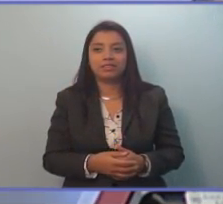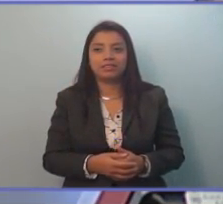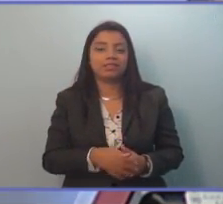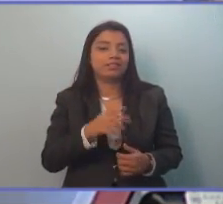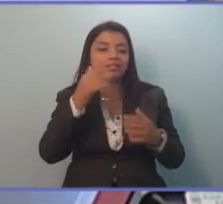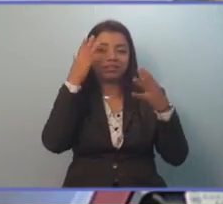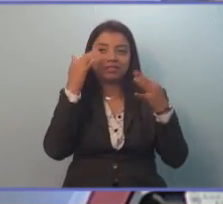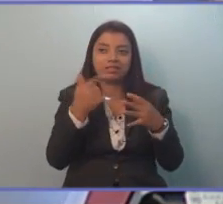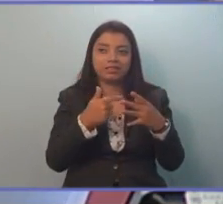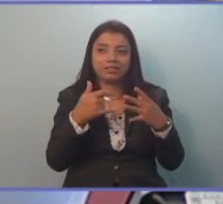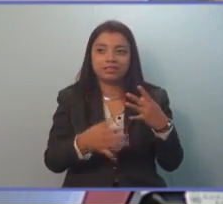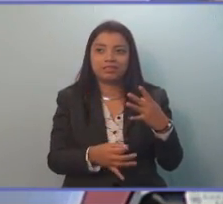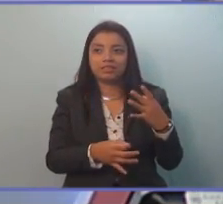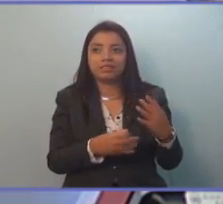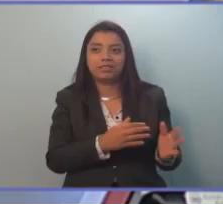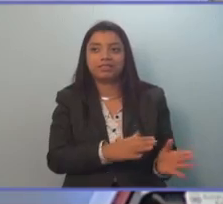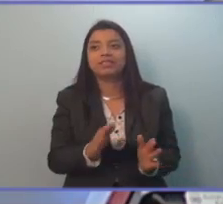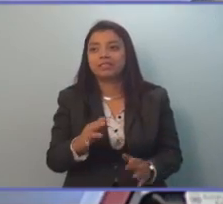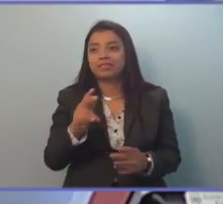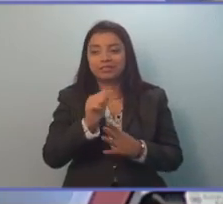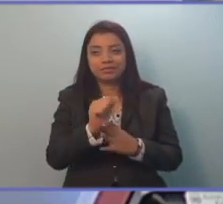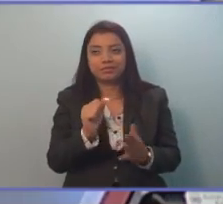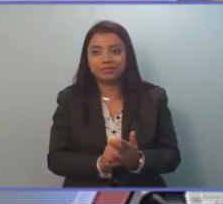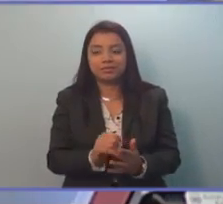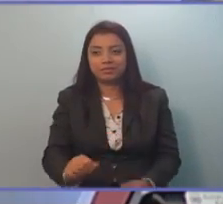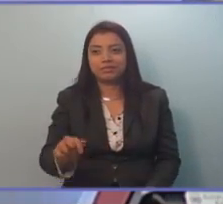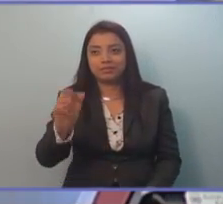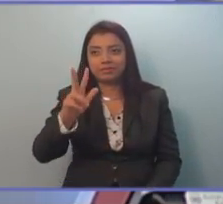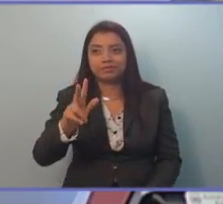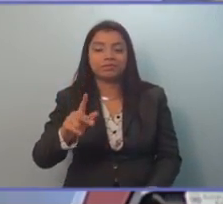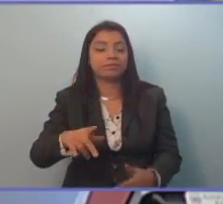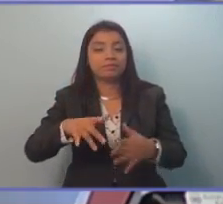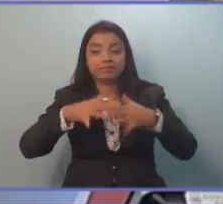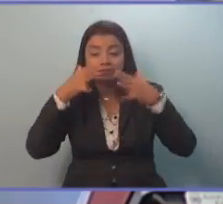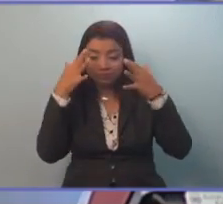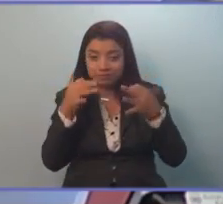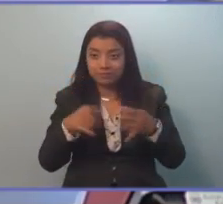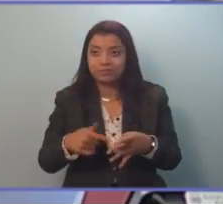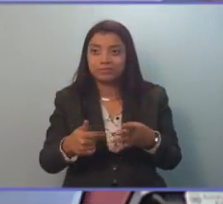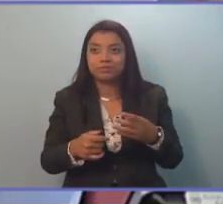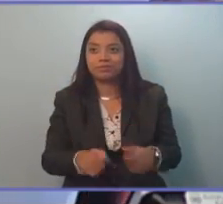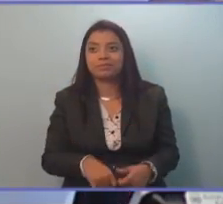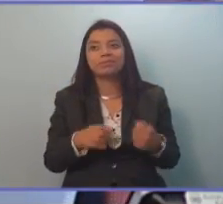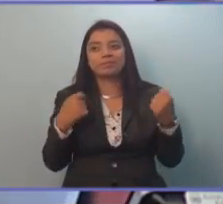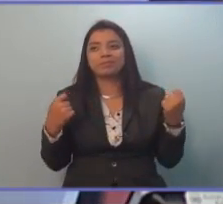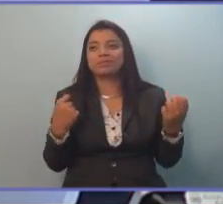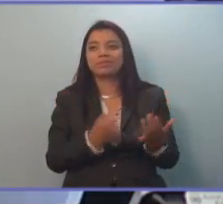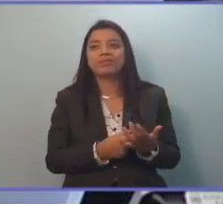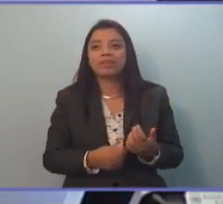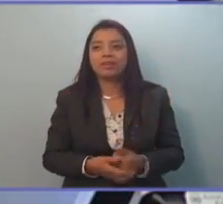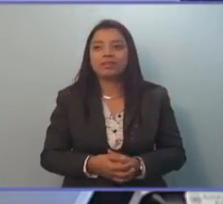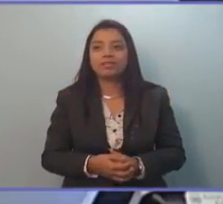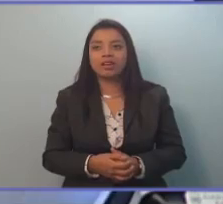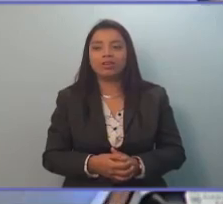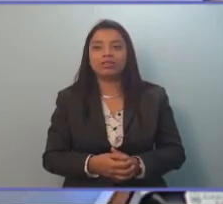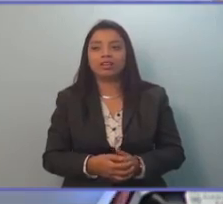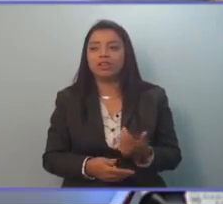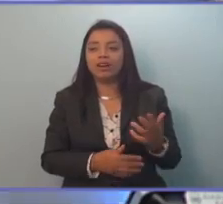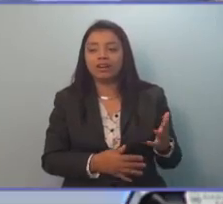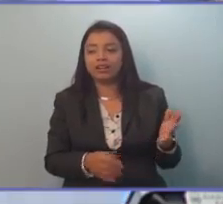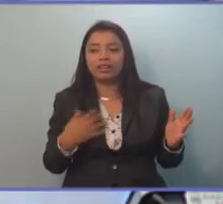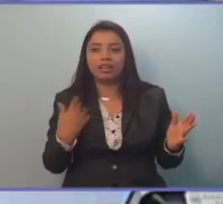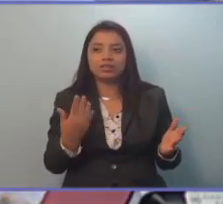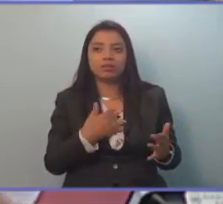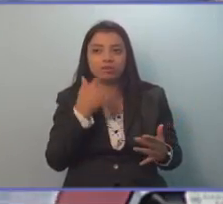este decreto. Artículo 3. El presente decreto entrará en vigencia 8 días después de su